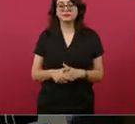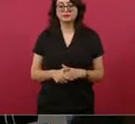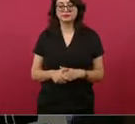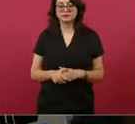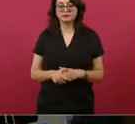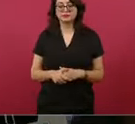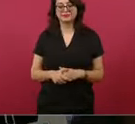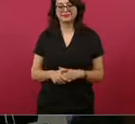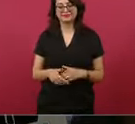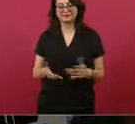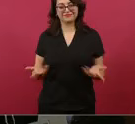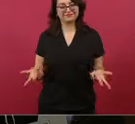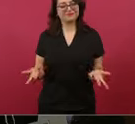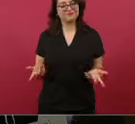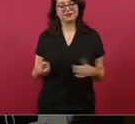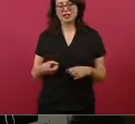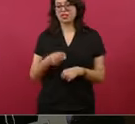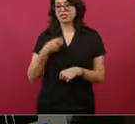Imagínense el daño